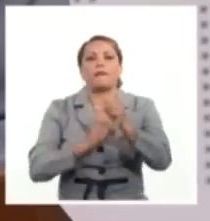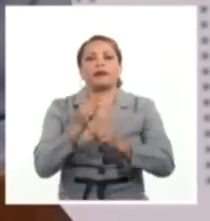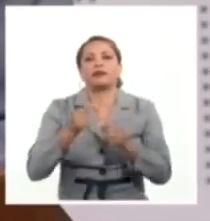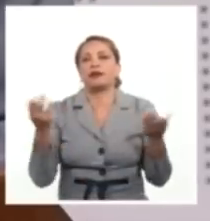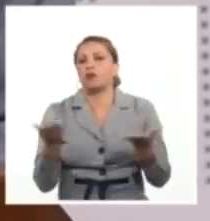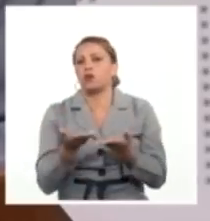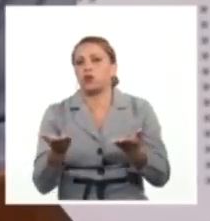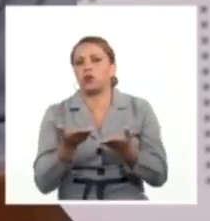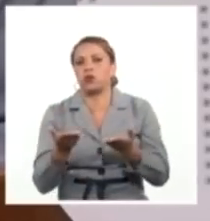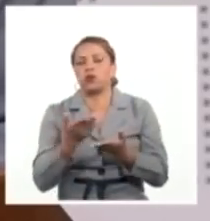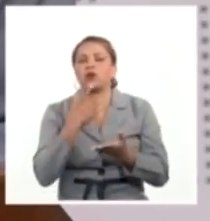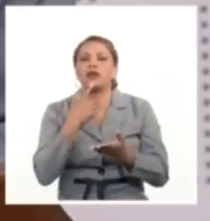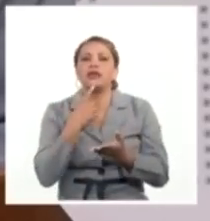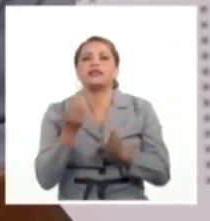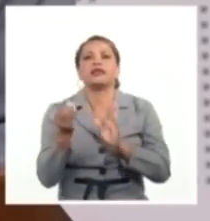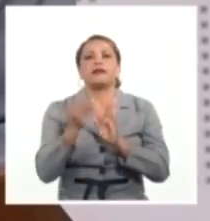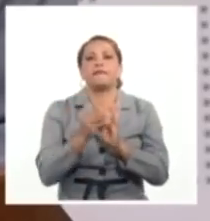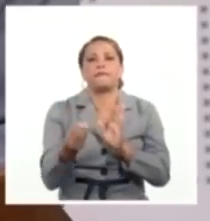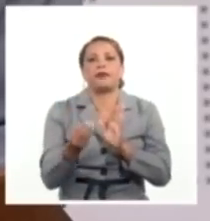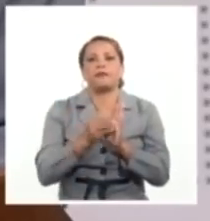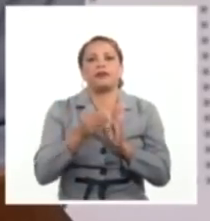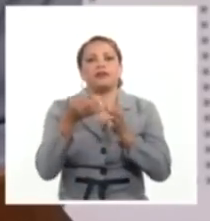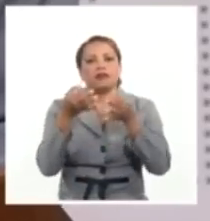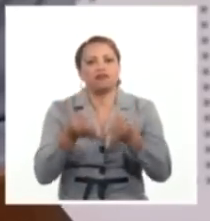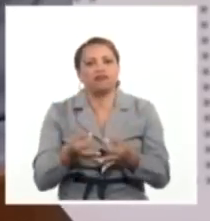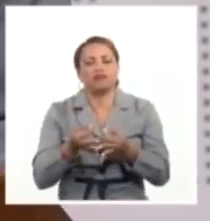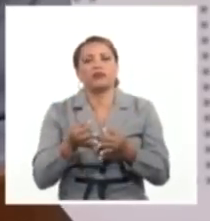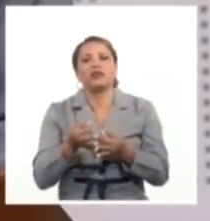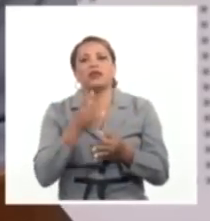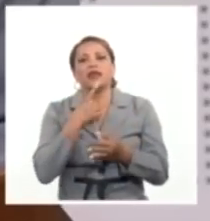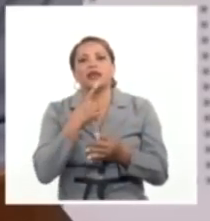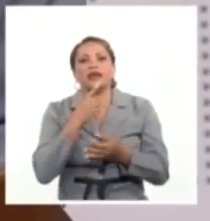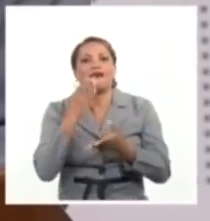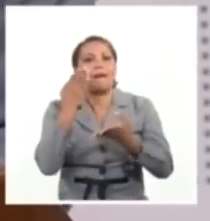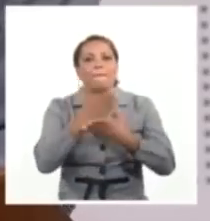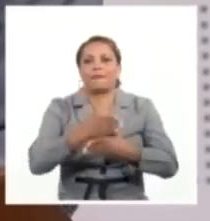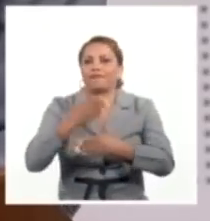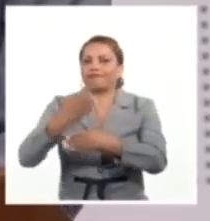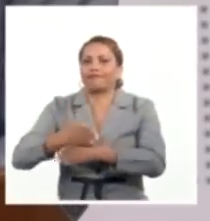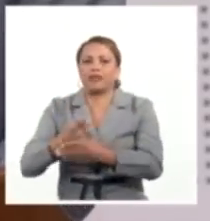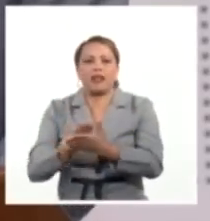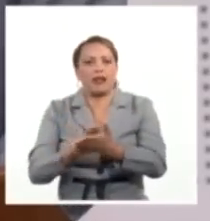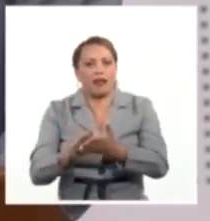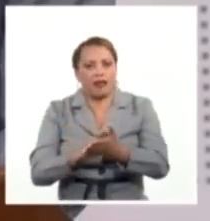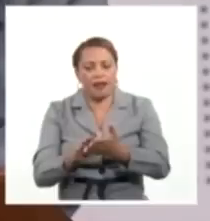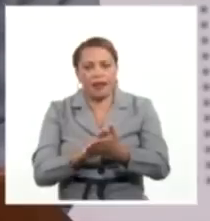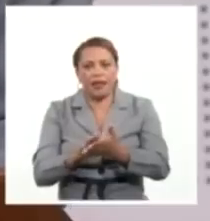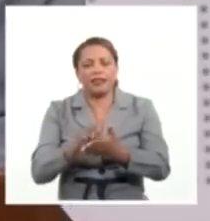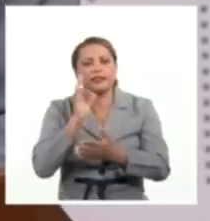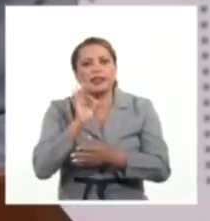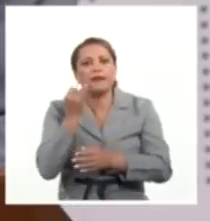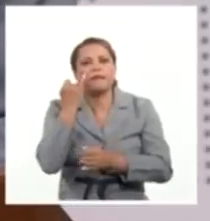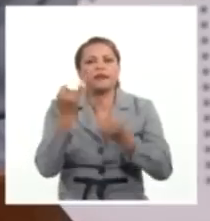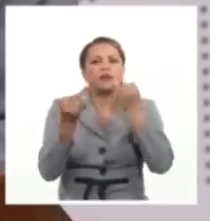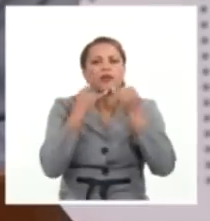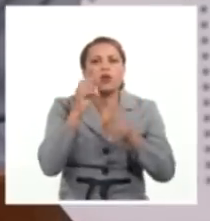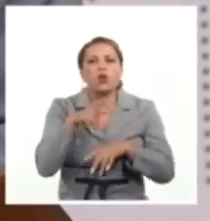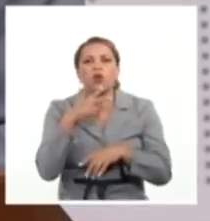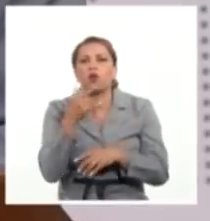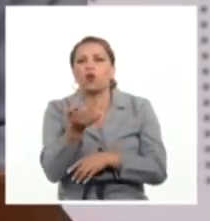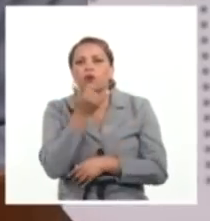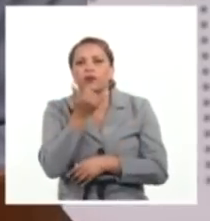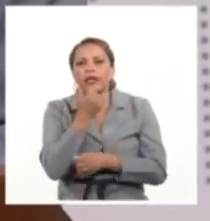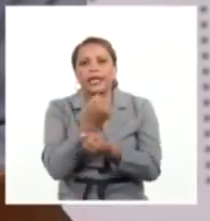dinamismo si se implementan con celeridad, sin frenos, siempre identificando los riesgos para